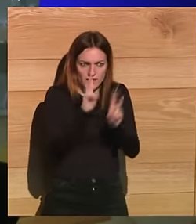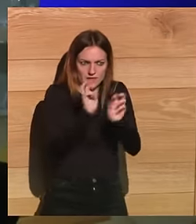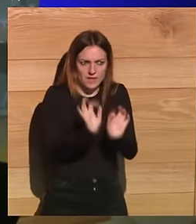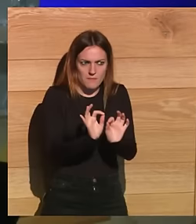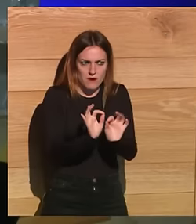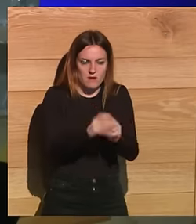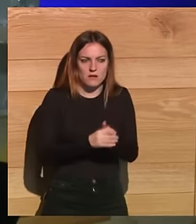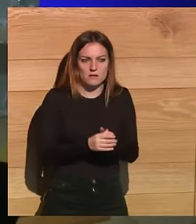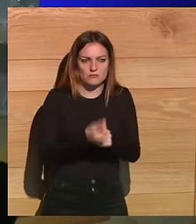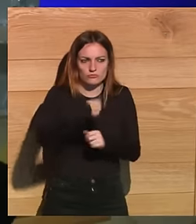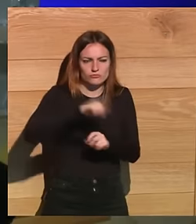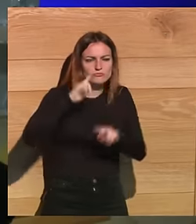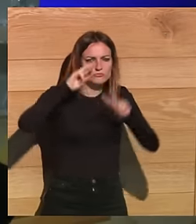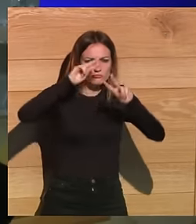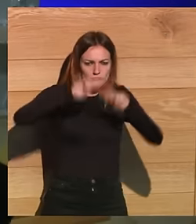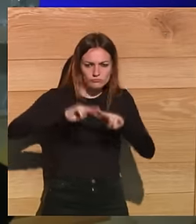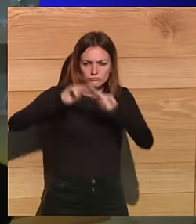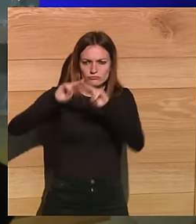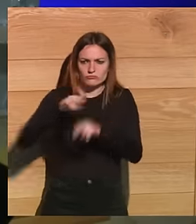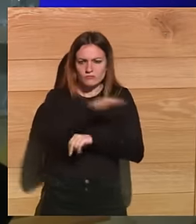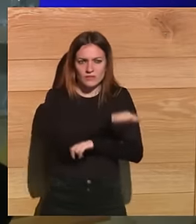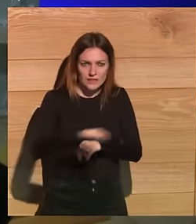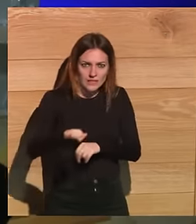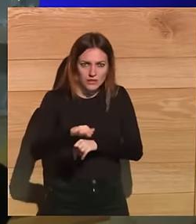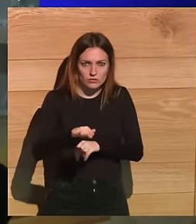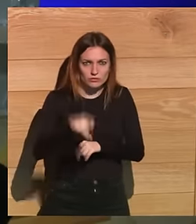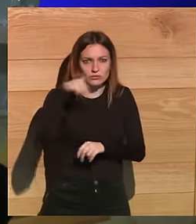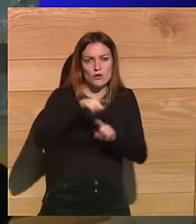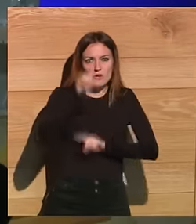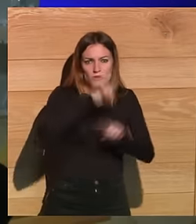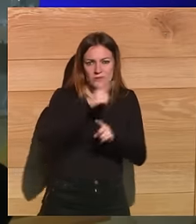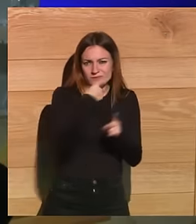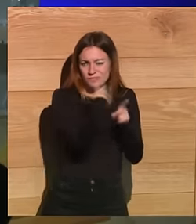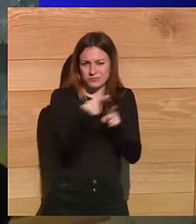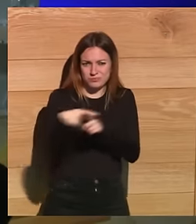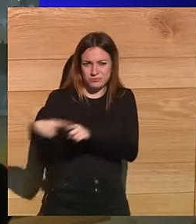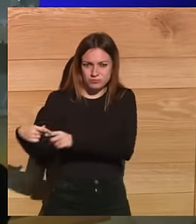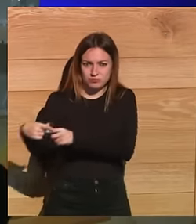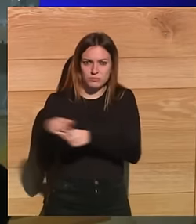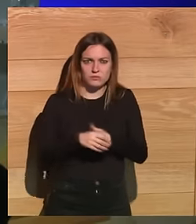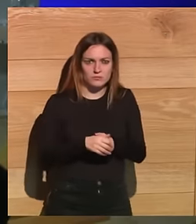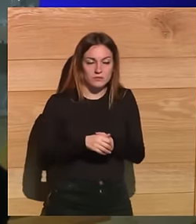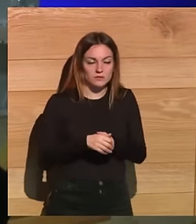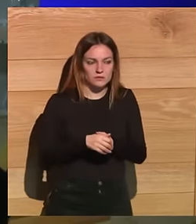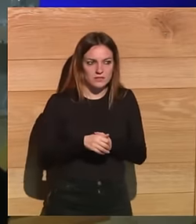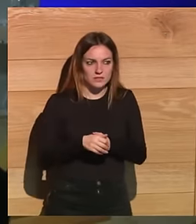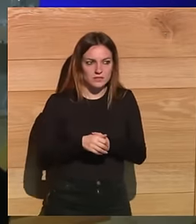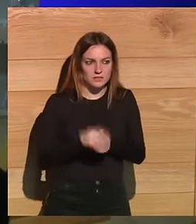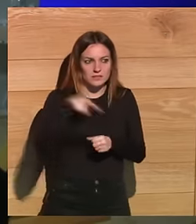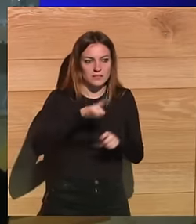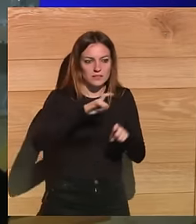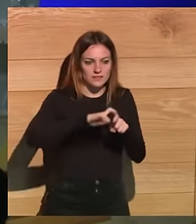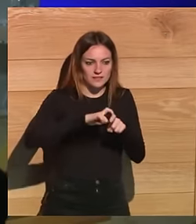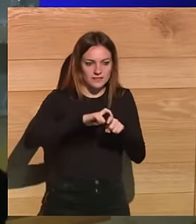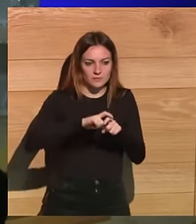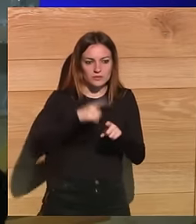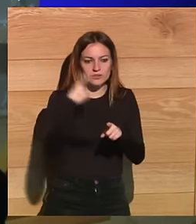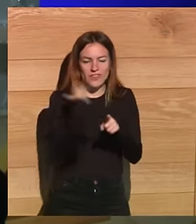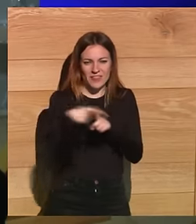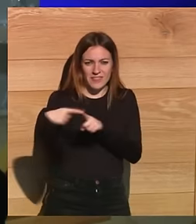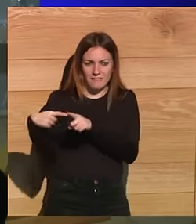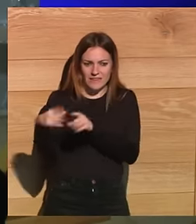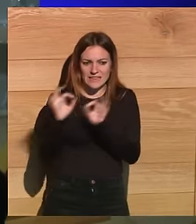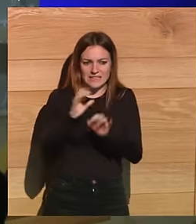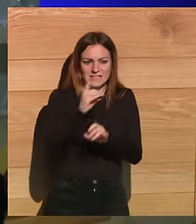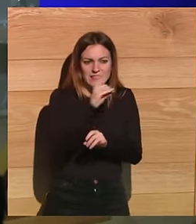Analizamos a niños con diferentes tipos de dislexia y es importante comprender que hay diferentes tipos de dislexia,